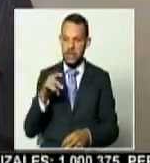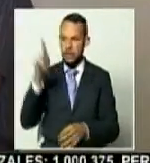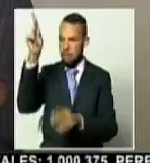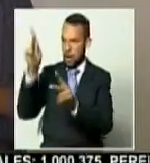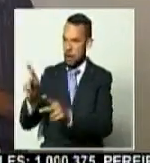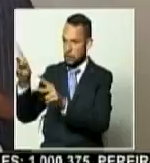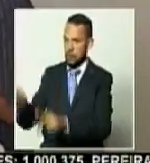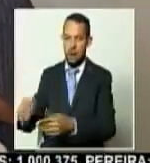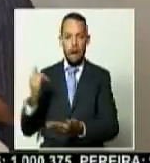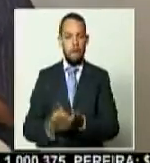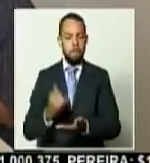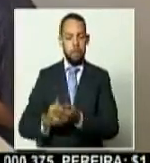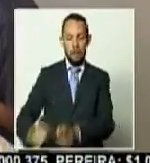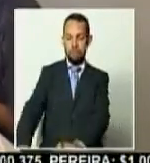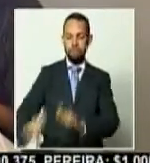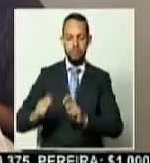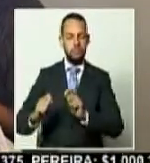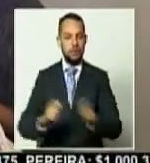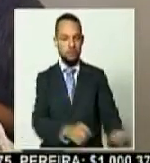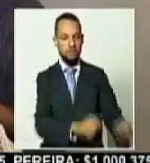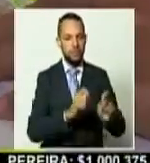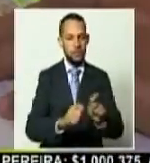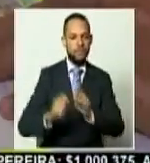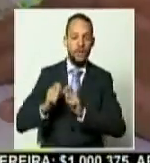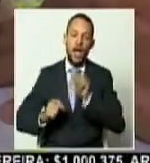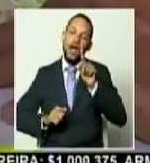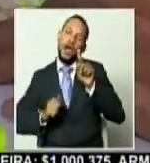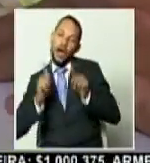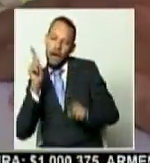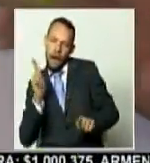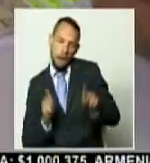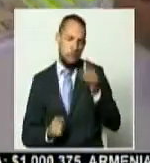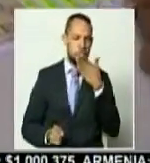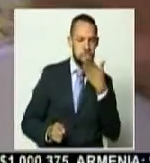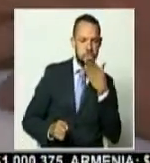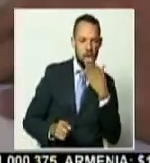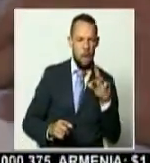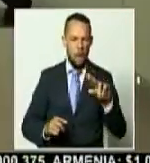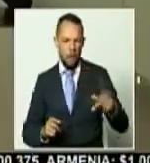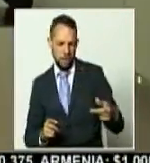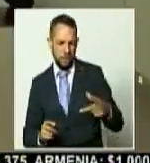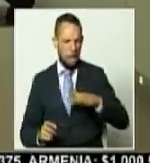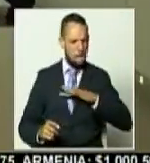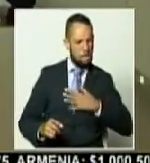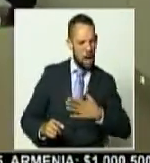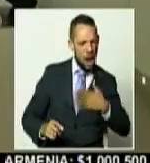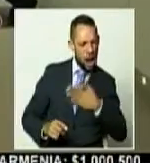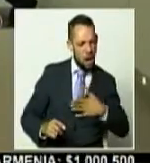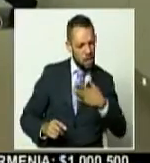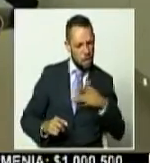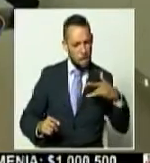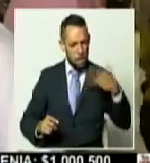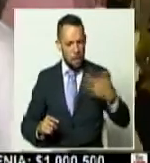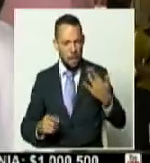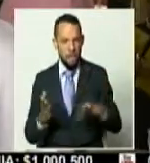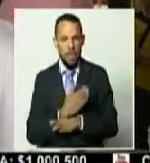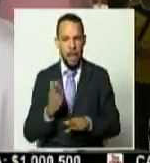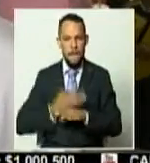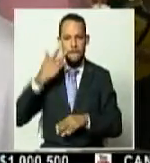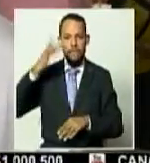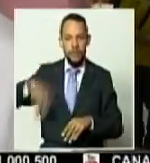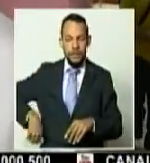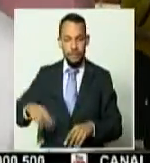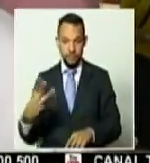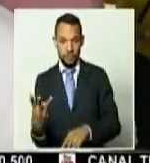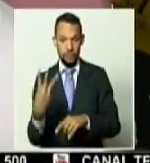candidatos. Como en todo proceso electoral, hay candidatos conformes e inconformes. Maximino Rodríguez es uno de ellos. Tres de los que